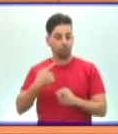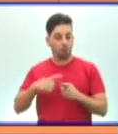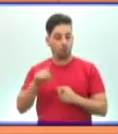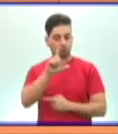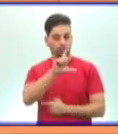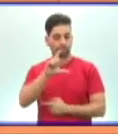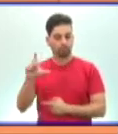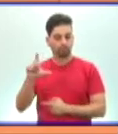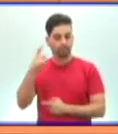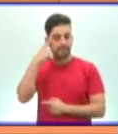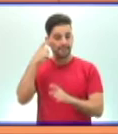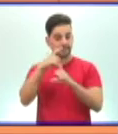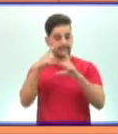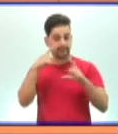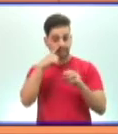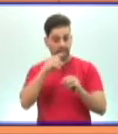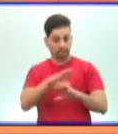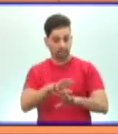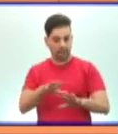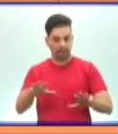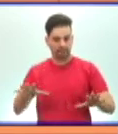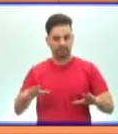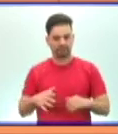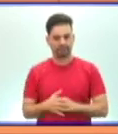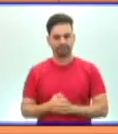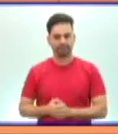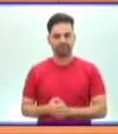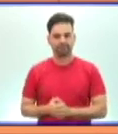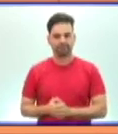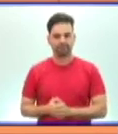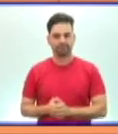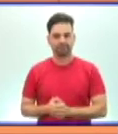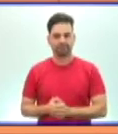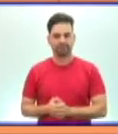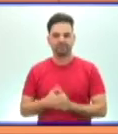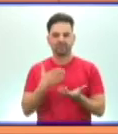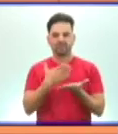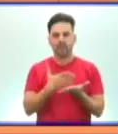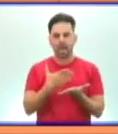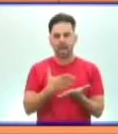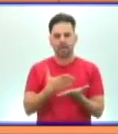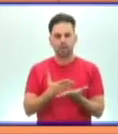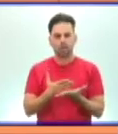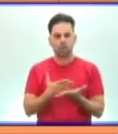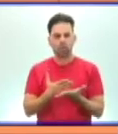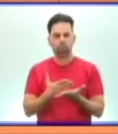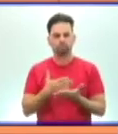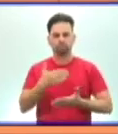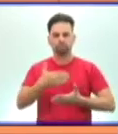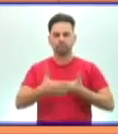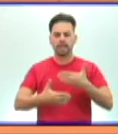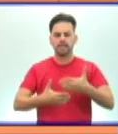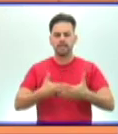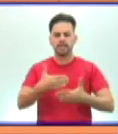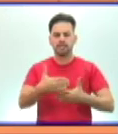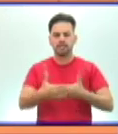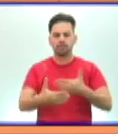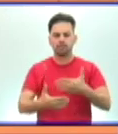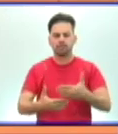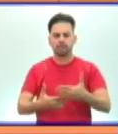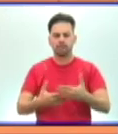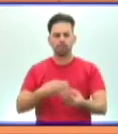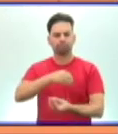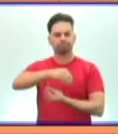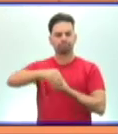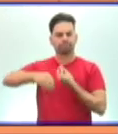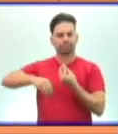que nos ocupa en el día de hoy, no estudia más que los sistemas y cambios que se dan en la naturaleza